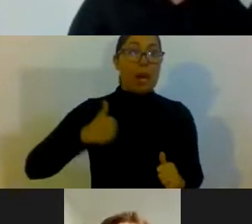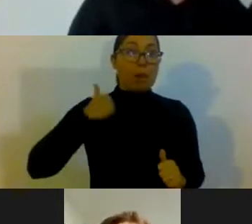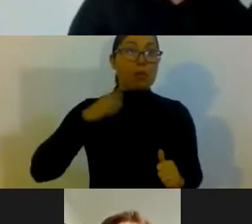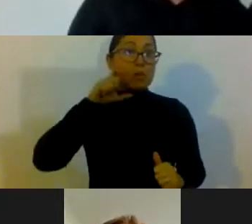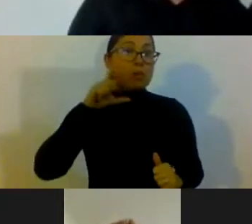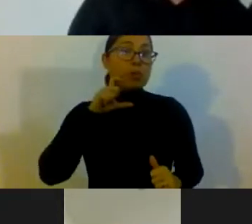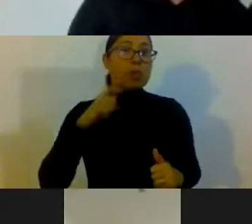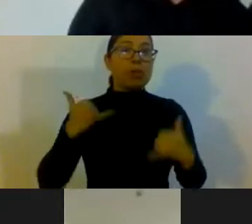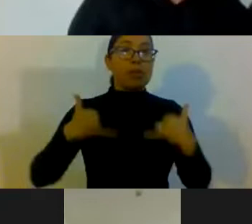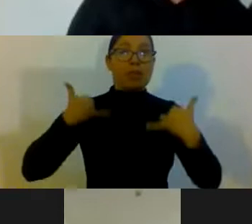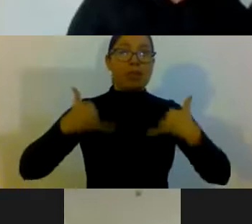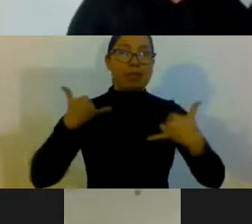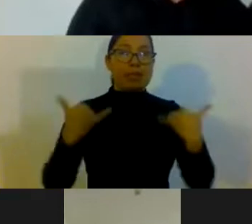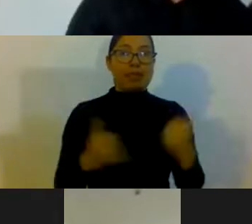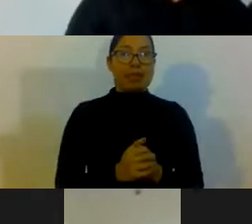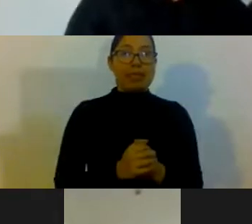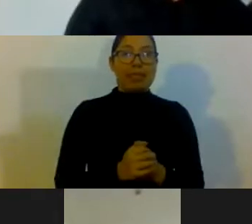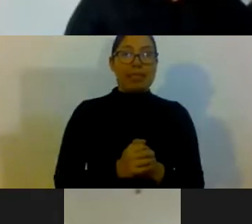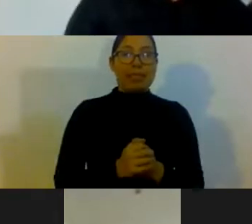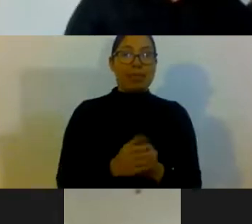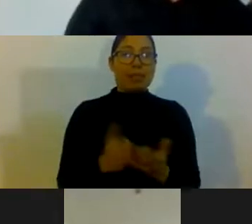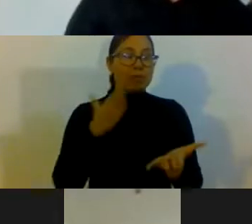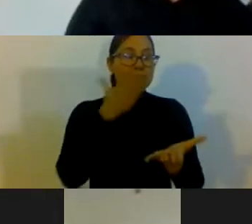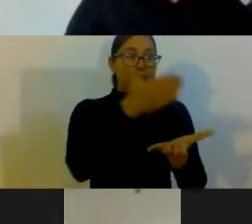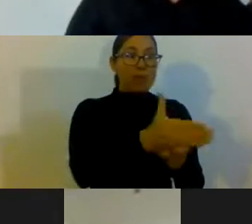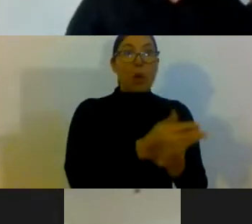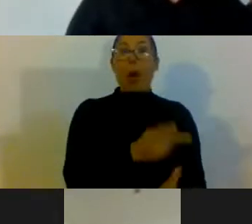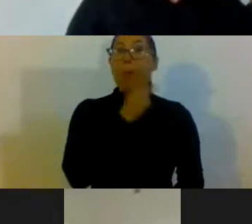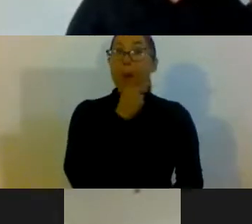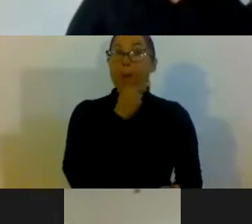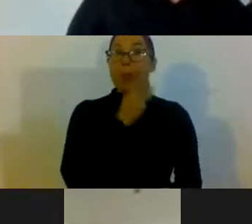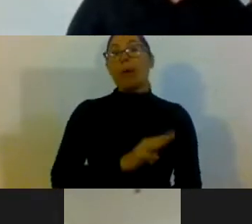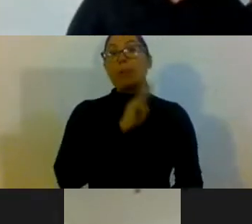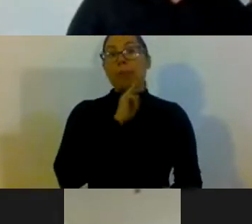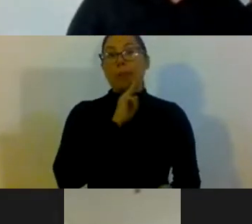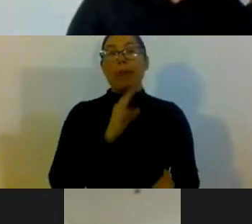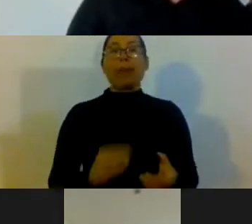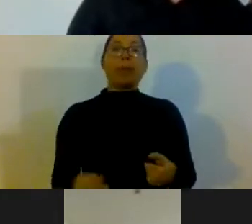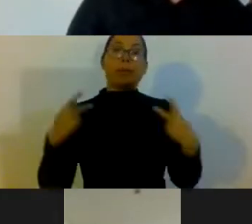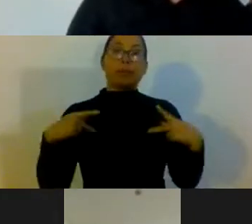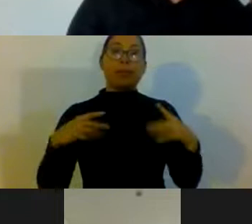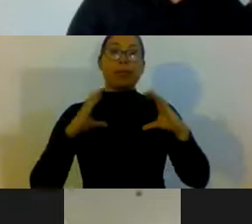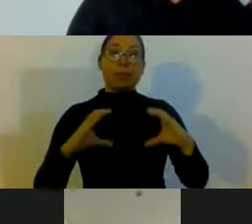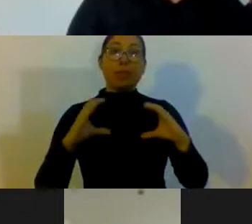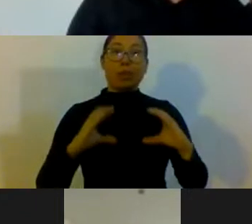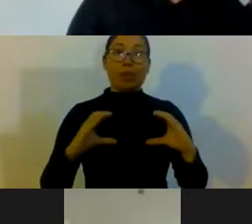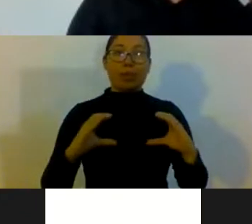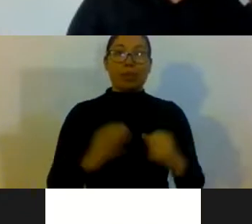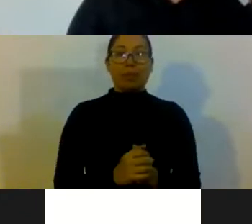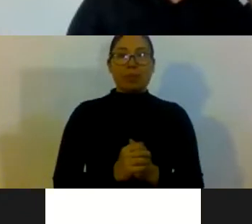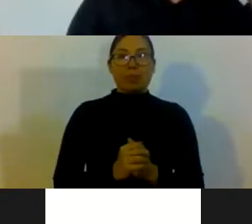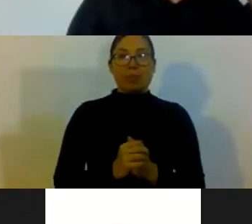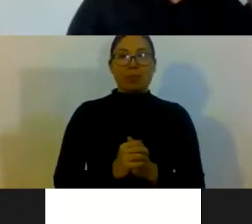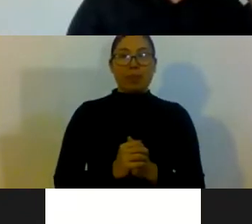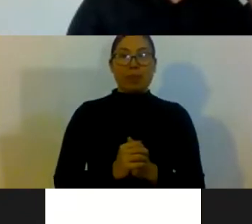para padres, madres y personas cuidadoras. Aquí en el chat le estamos poniendo